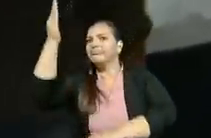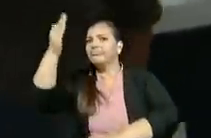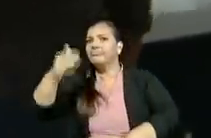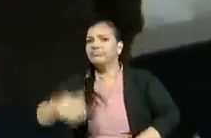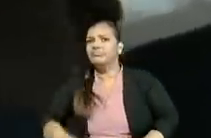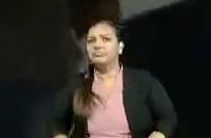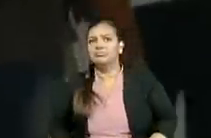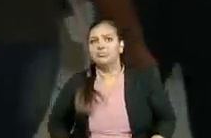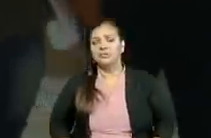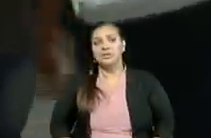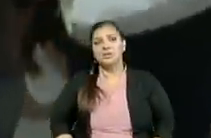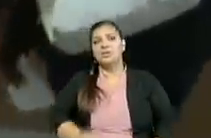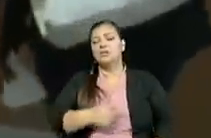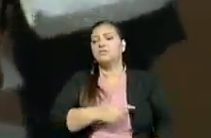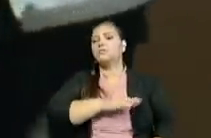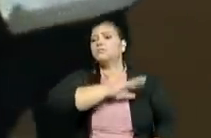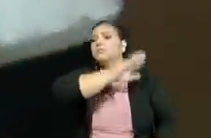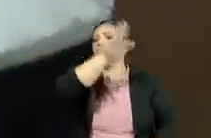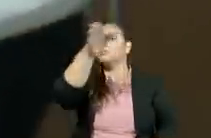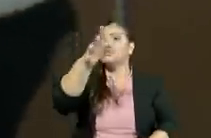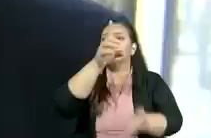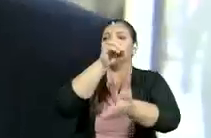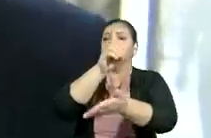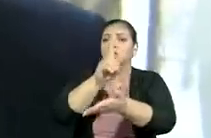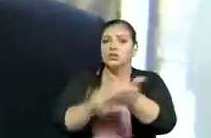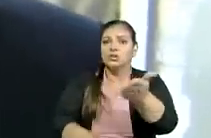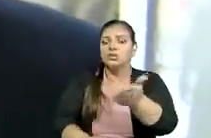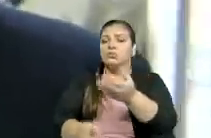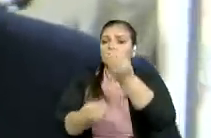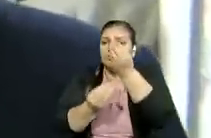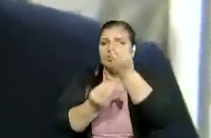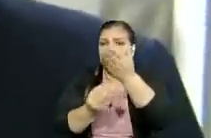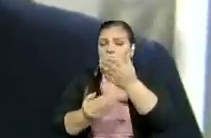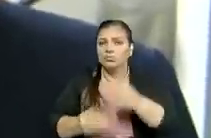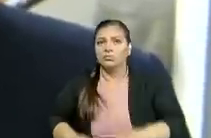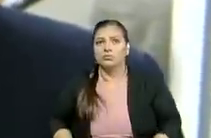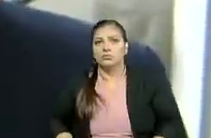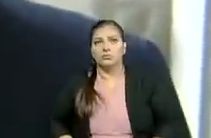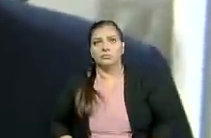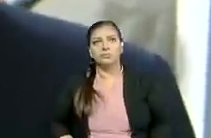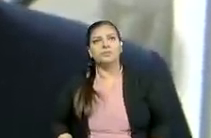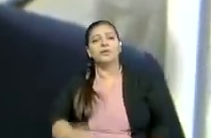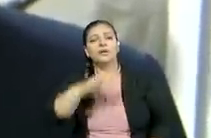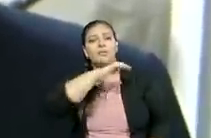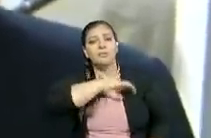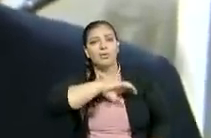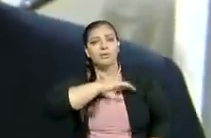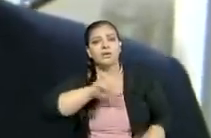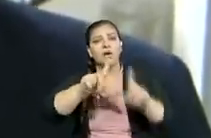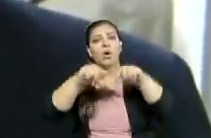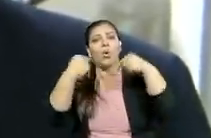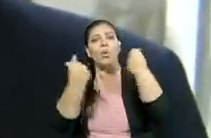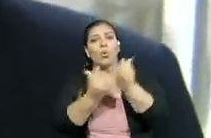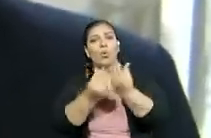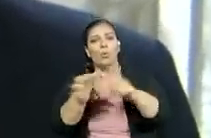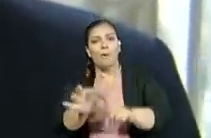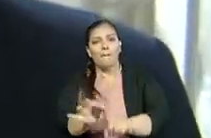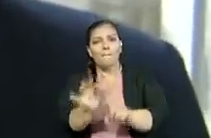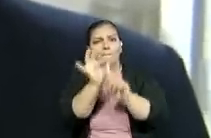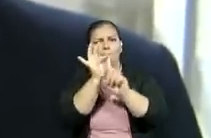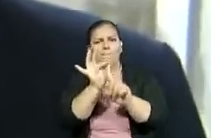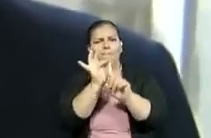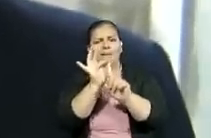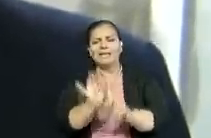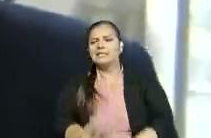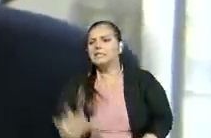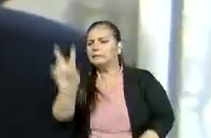vez realizada la evaluación médica, asentó su denuncia para poder localizar a los delincuentes. La policía, a través de las